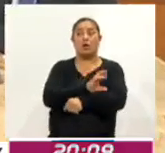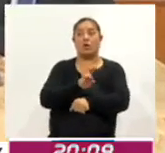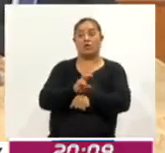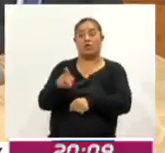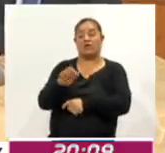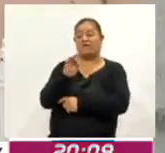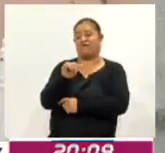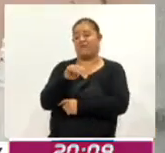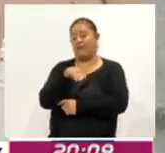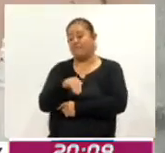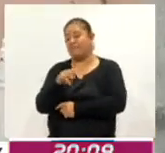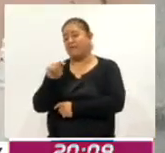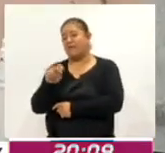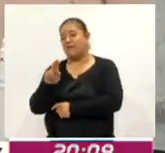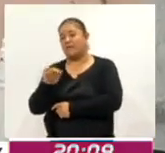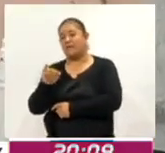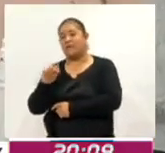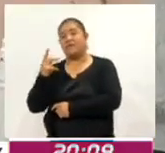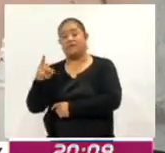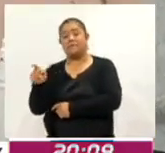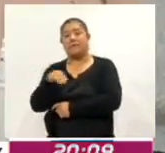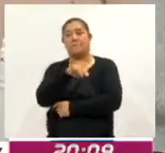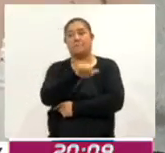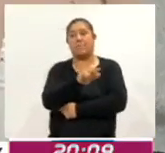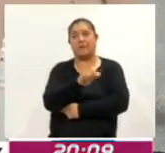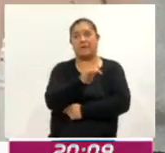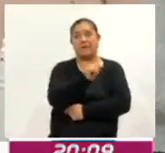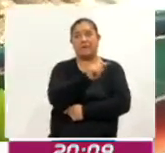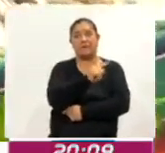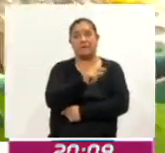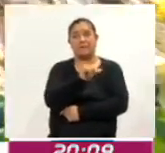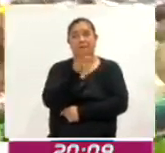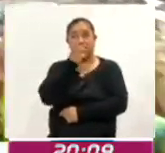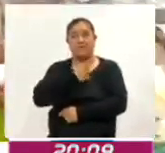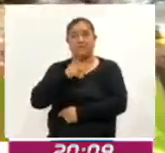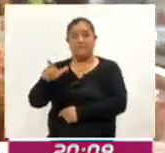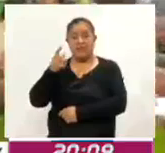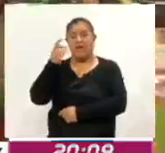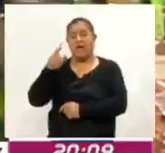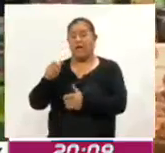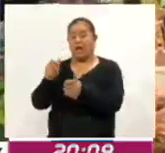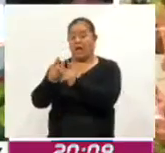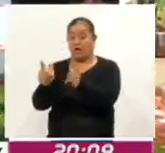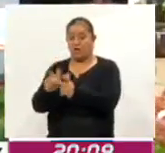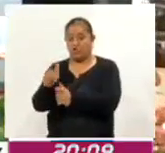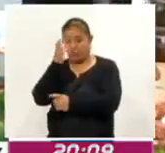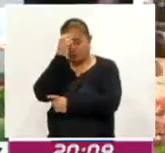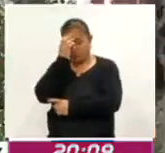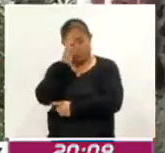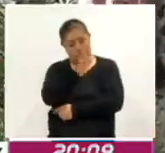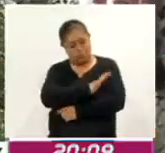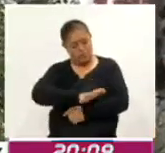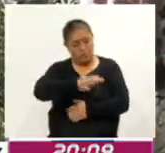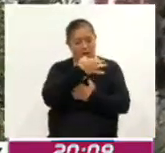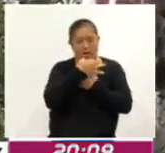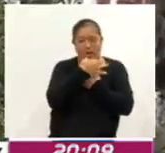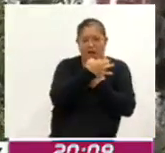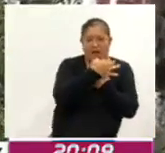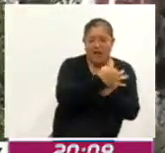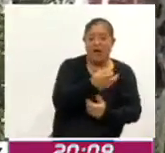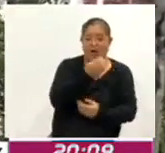Trip 2024, Maritza Pérez Vallejo, detalló que las agencias conocerán los atractivos gastronómicos de la entidad. Además,